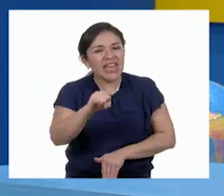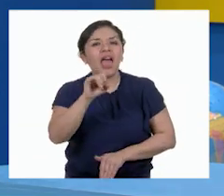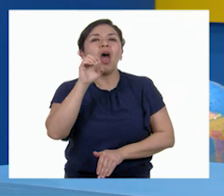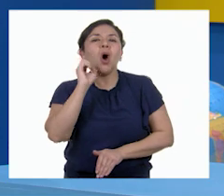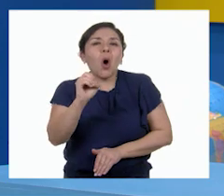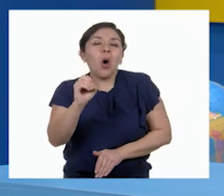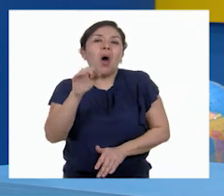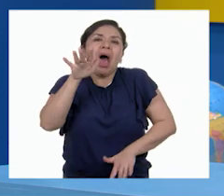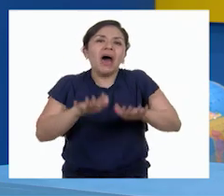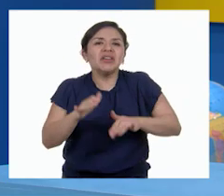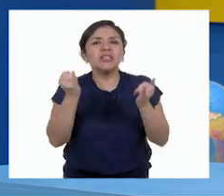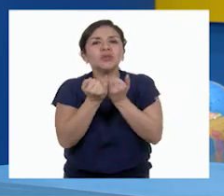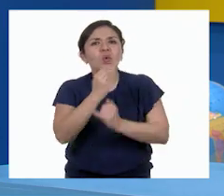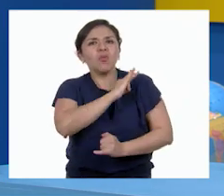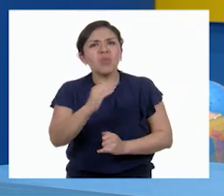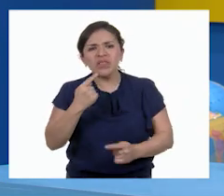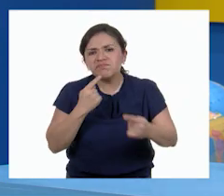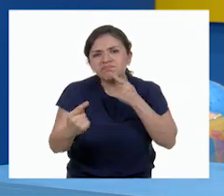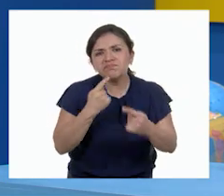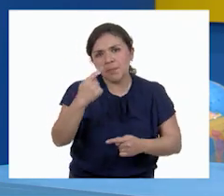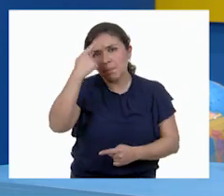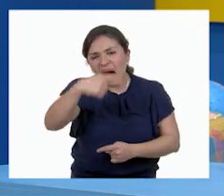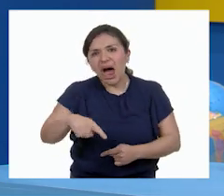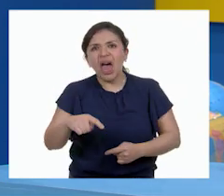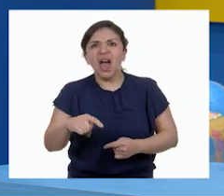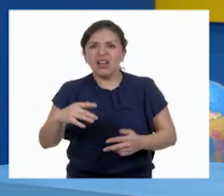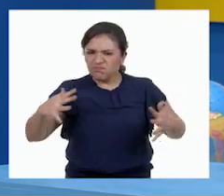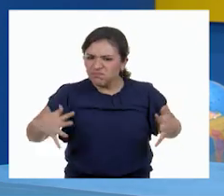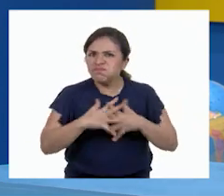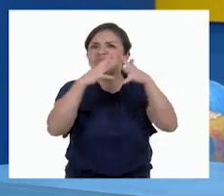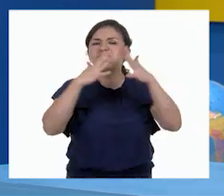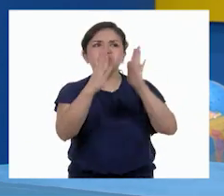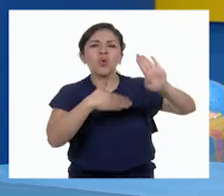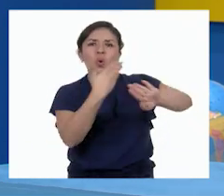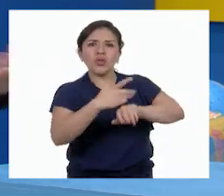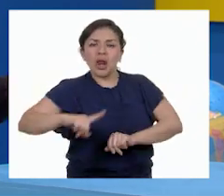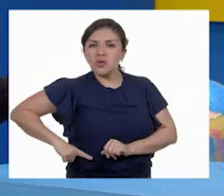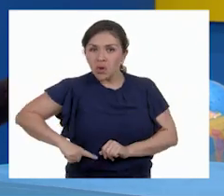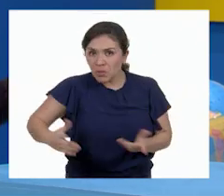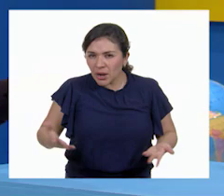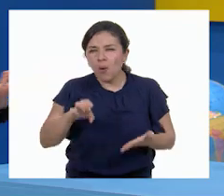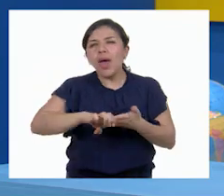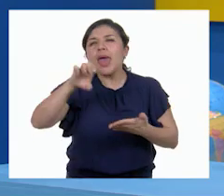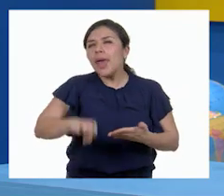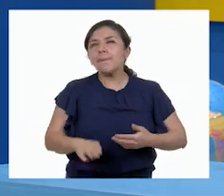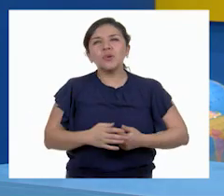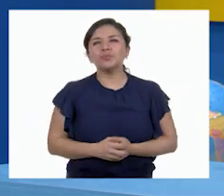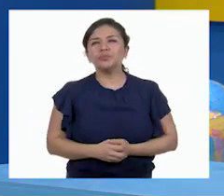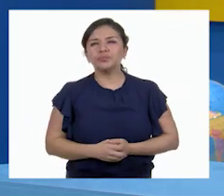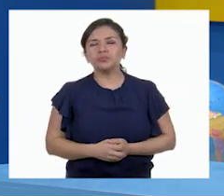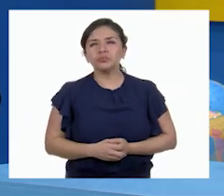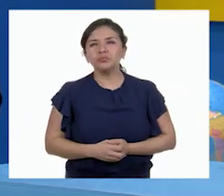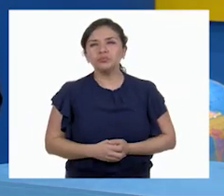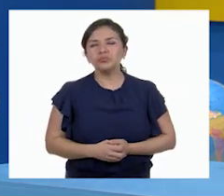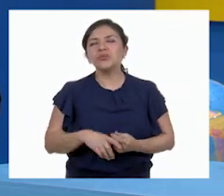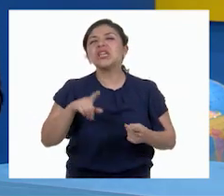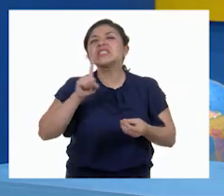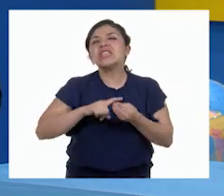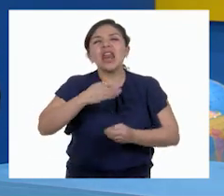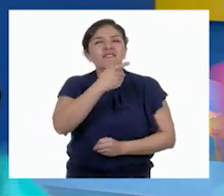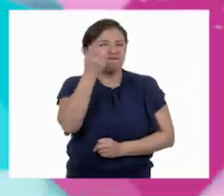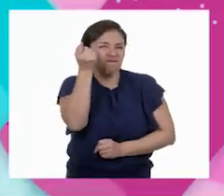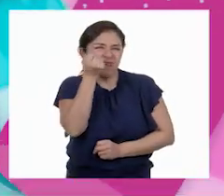se lo proponían, podían organizar levantamientos armados contra el gobierno. Por ejemplo, algunos caciques famosos